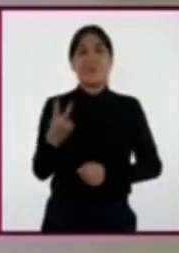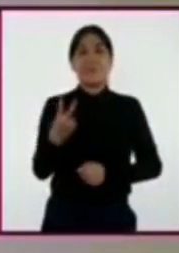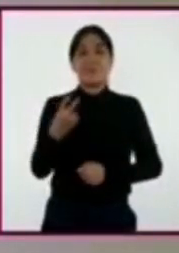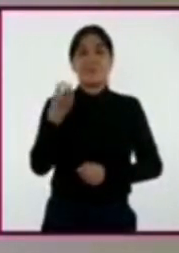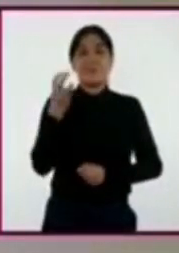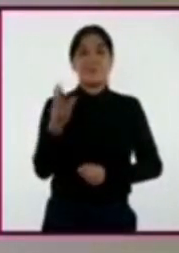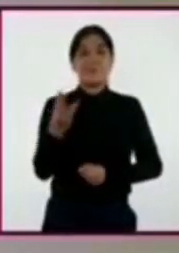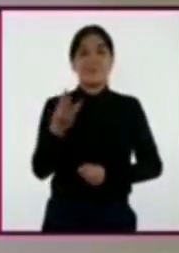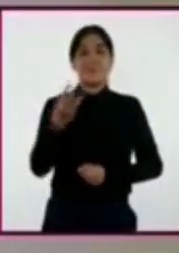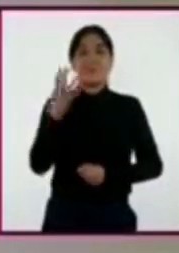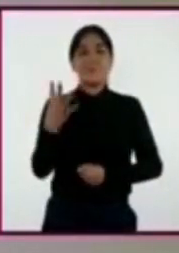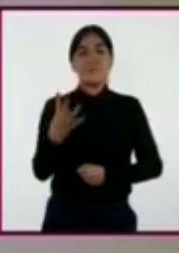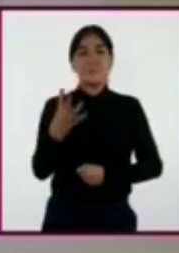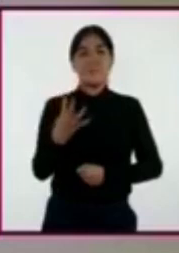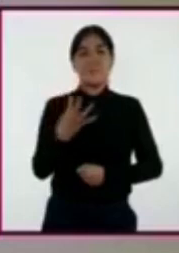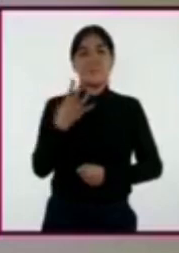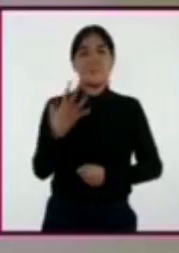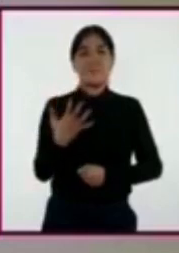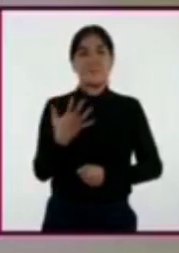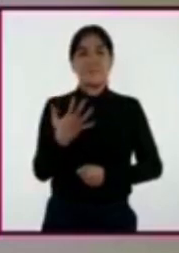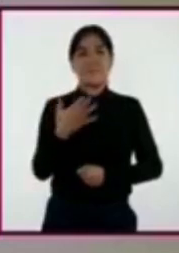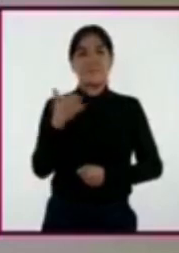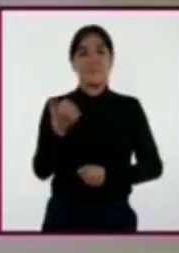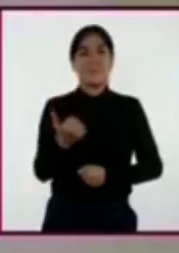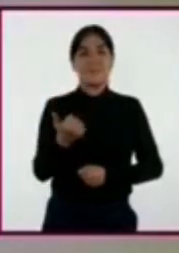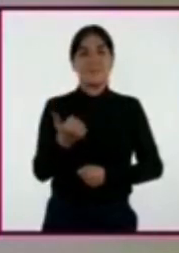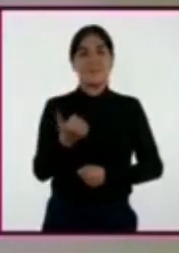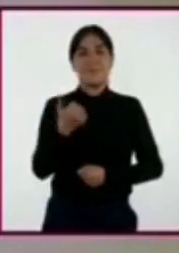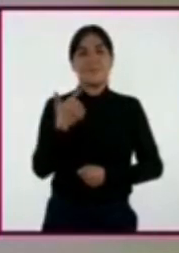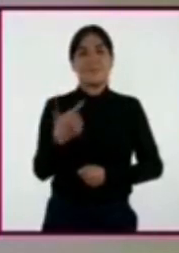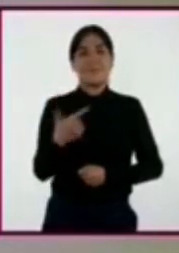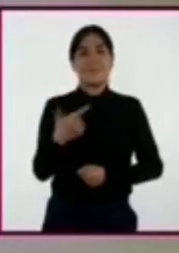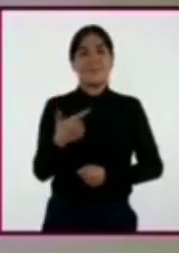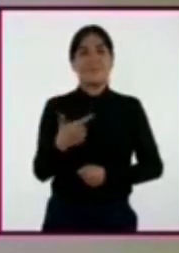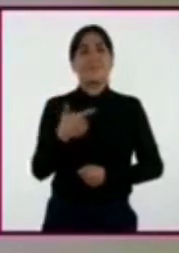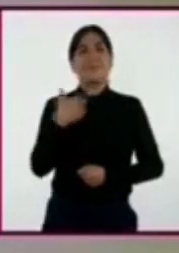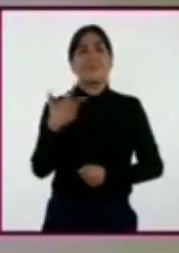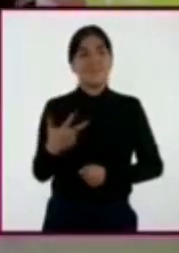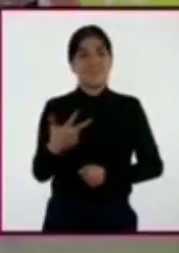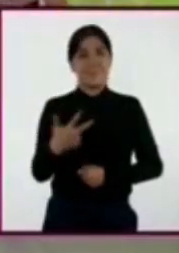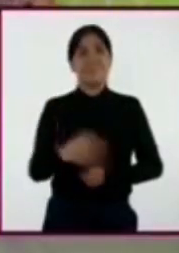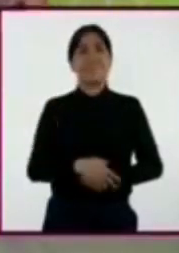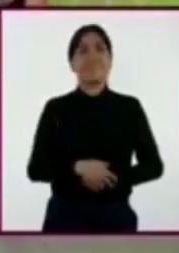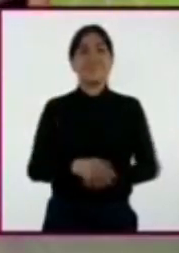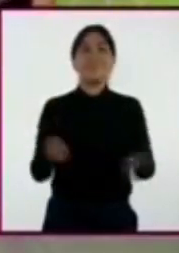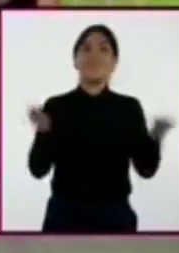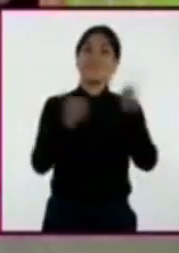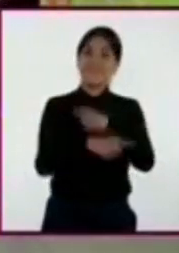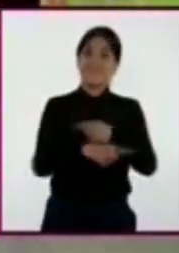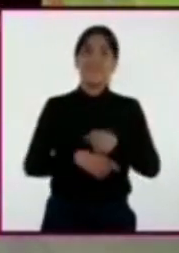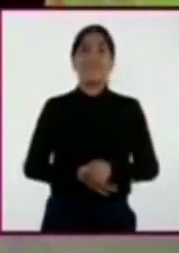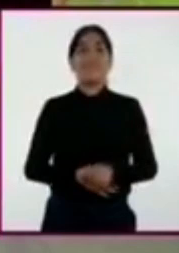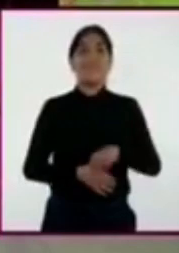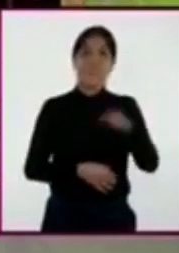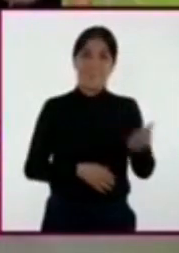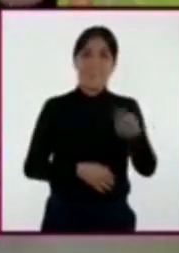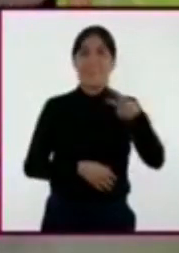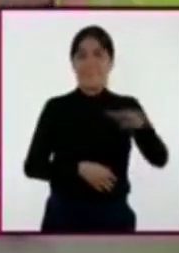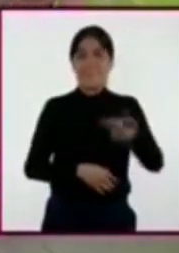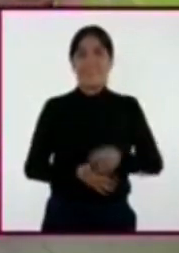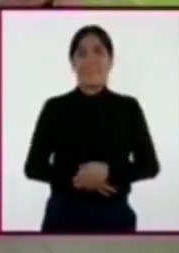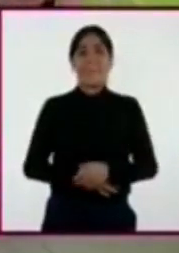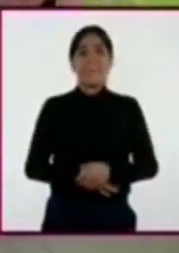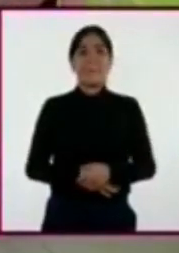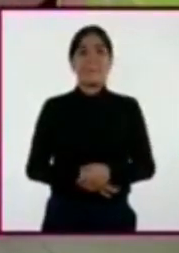2, 3, 4, 5, 6, 7, 8. Cambiamos el otro lado.